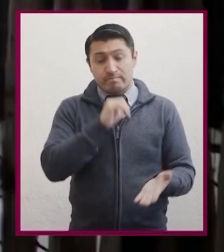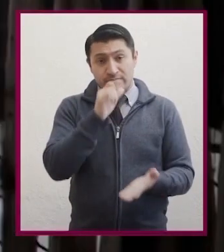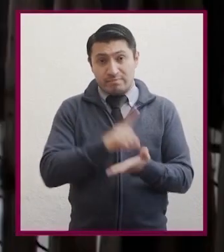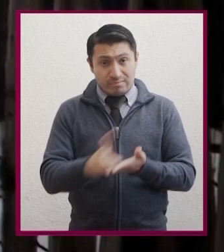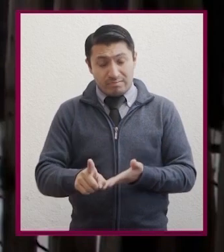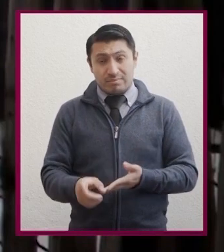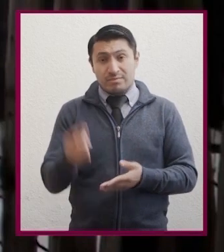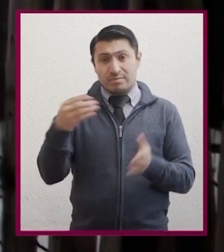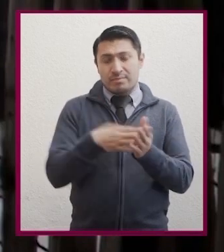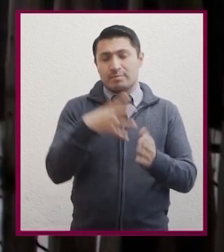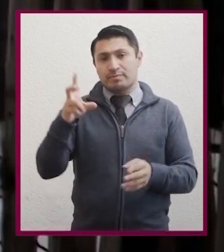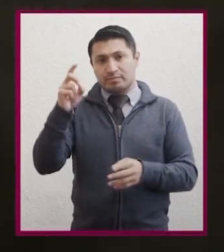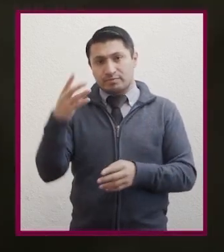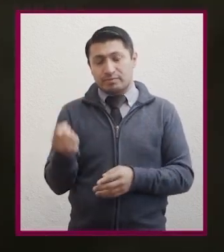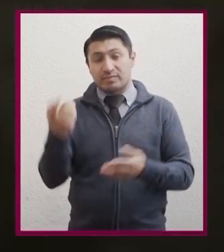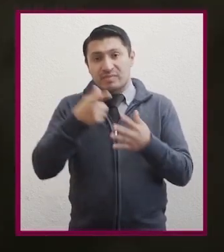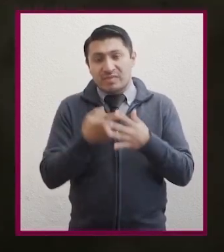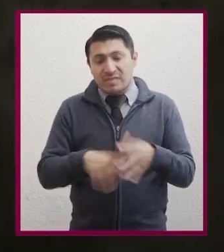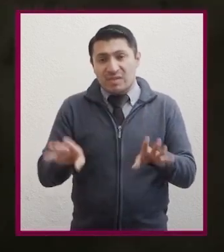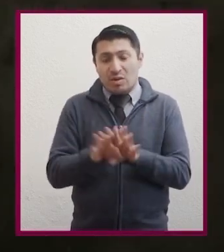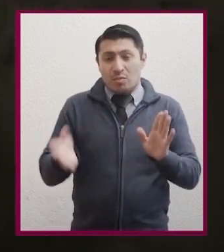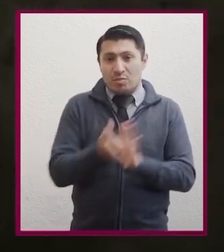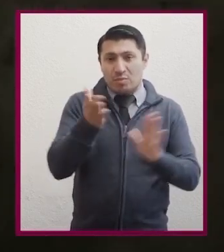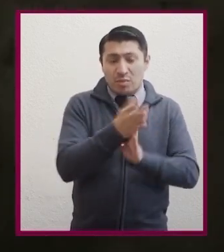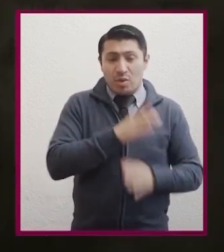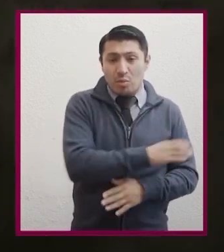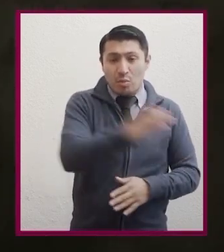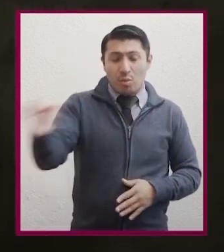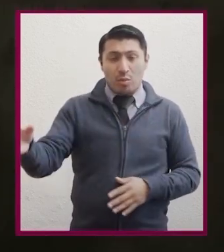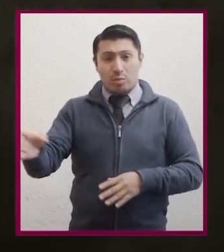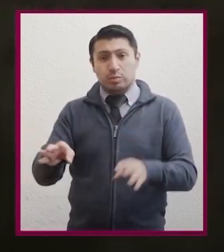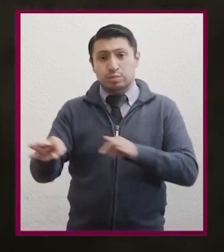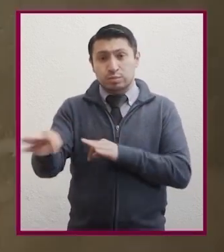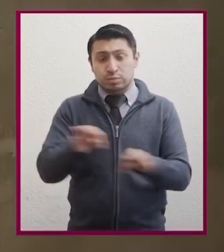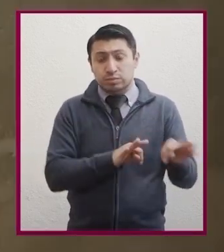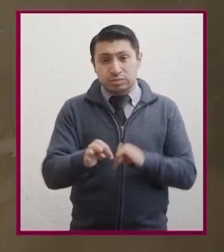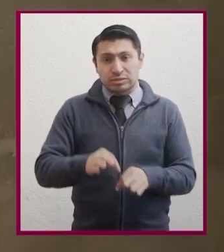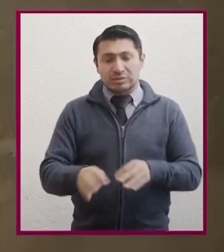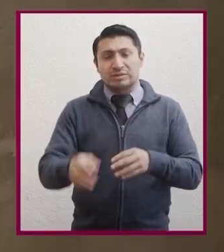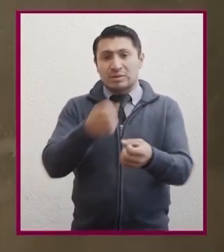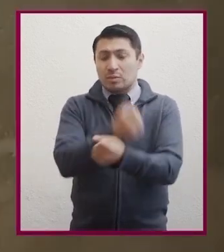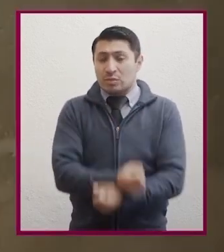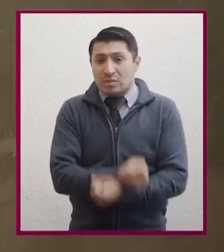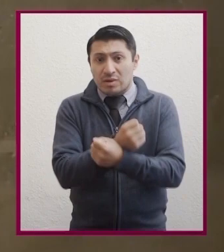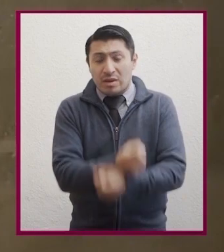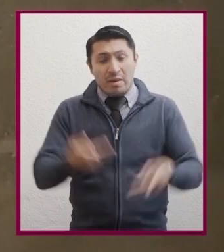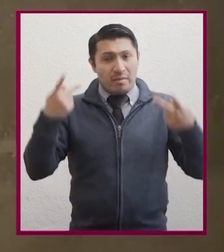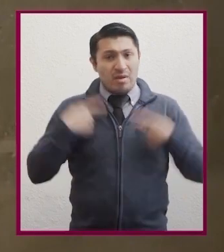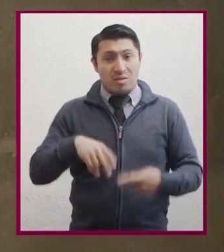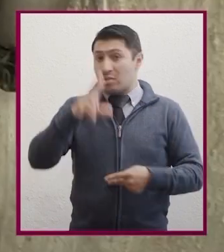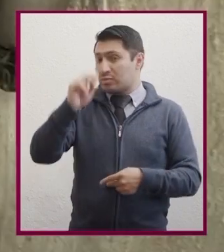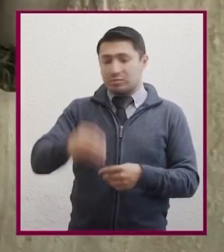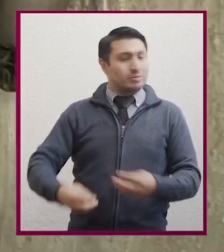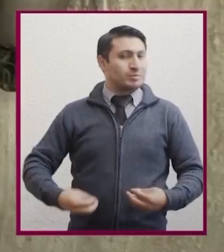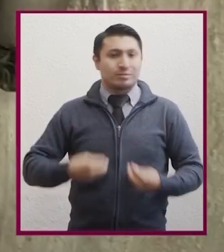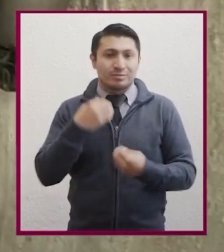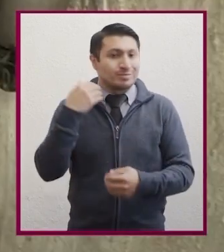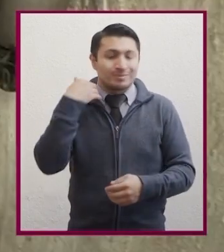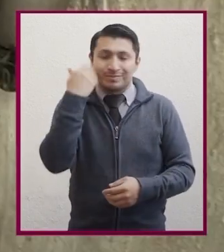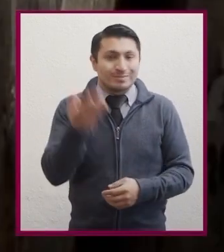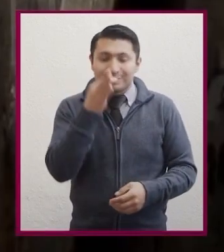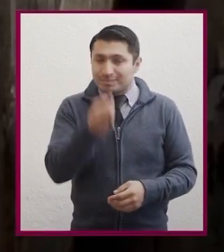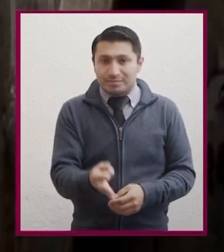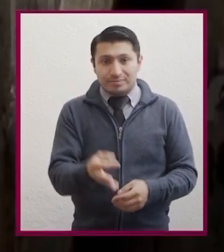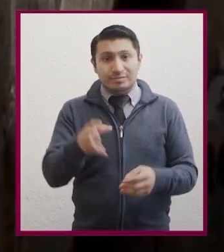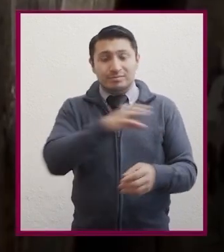1939, se inició la construcción de campos de concentración para prisioneros de guerra y personas indeseables. Los campos de exterminio se